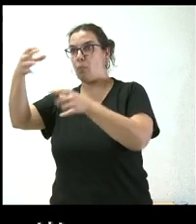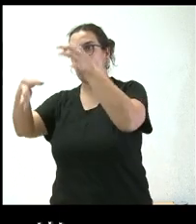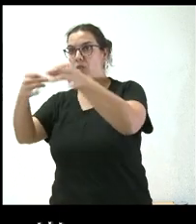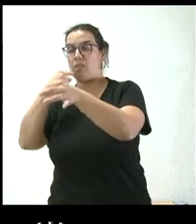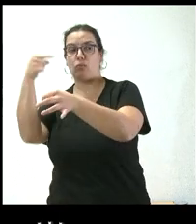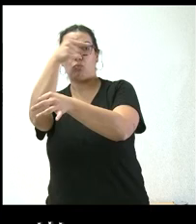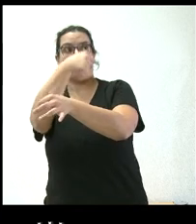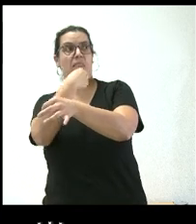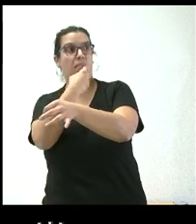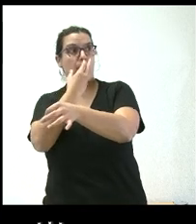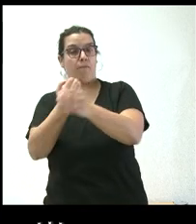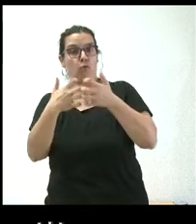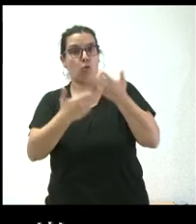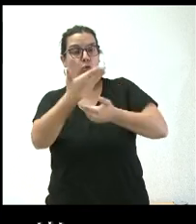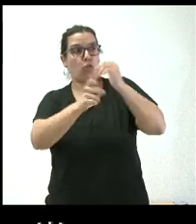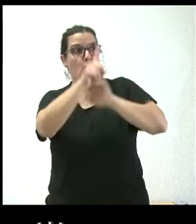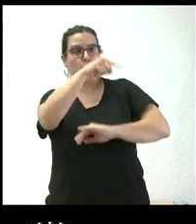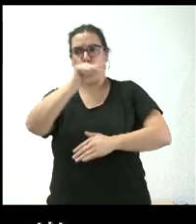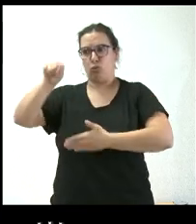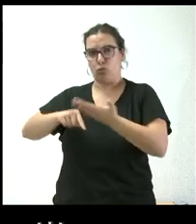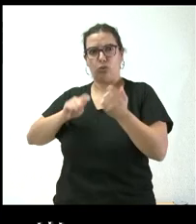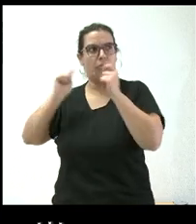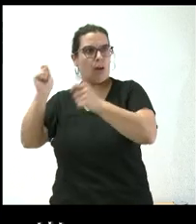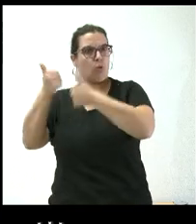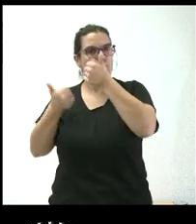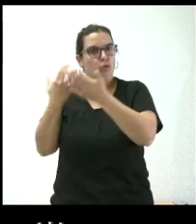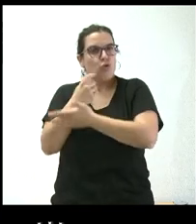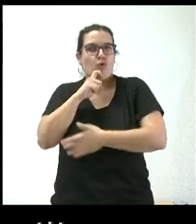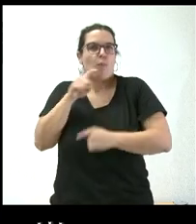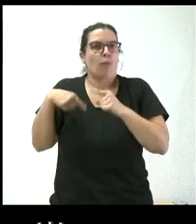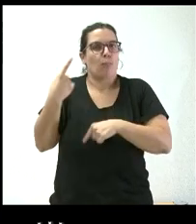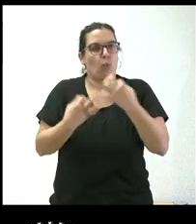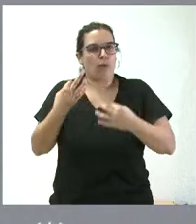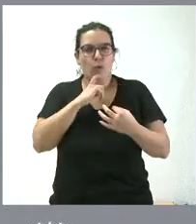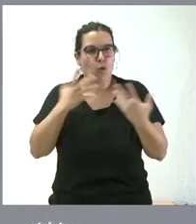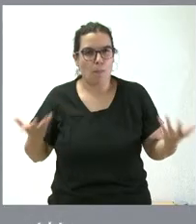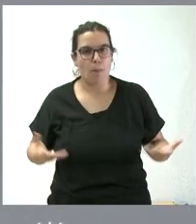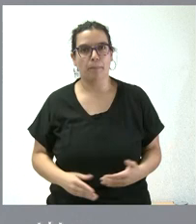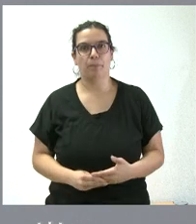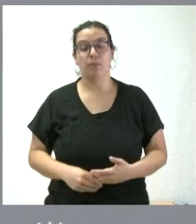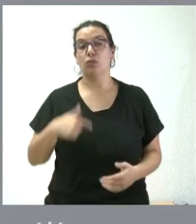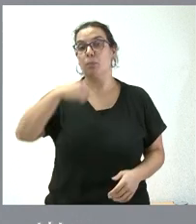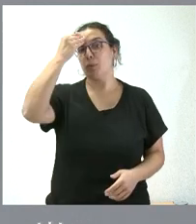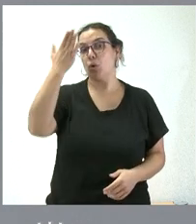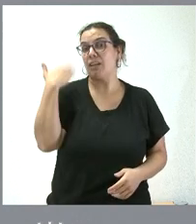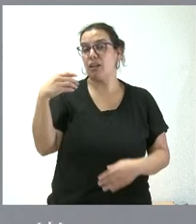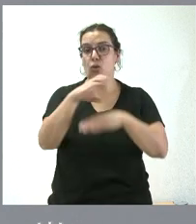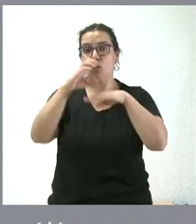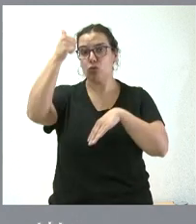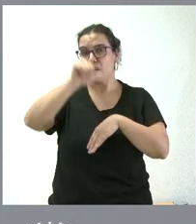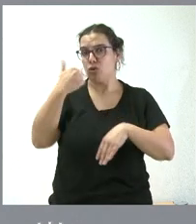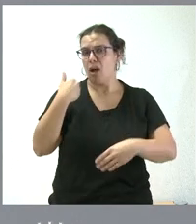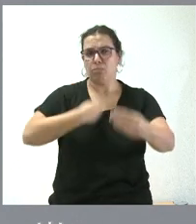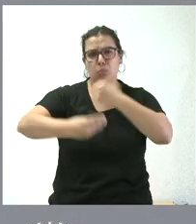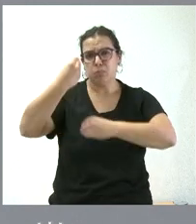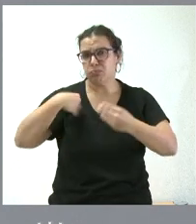quien ha contratado a esa empresa y le ha dado el concurso Es que ayer yo creo que el consejero se sometió a todas